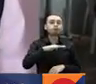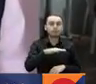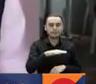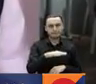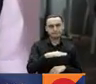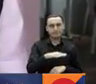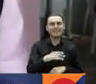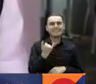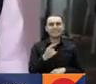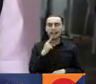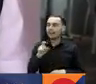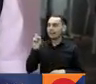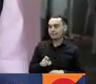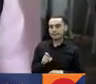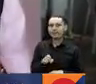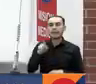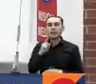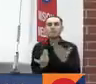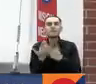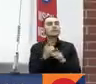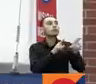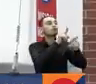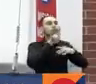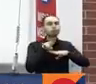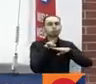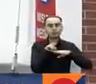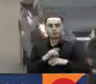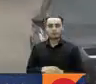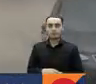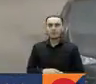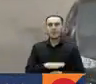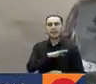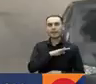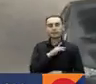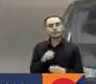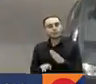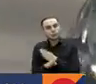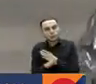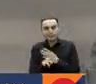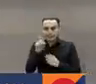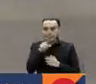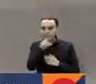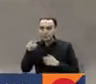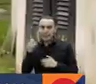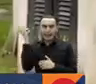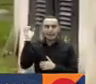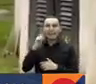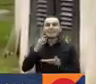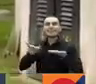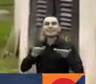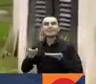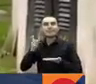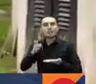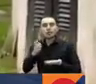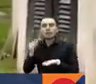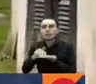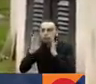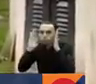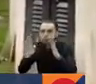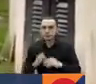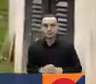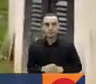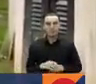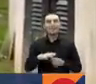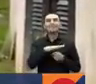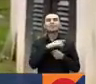es necesario ya que entren las entidades competentes. El alcalde insistió en la necesidad de intervenir las ambulancias. La ciudad va a retomar el